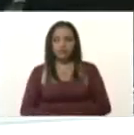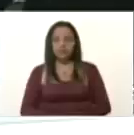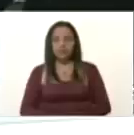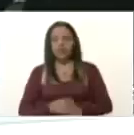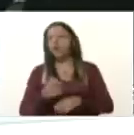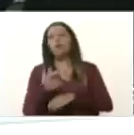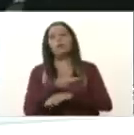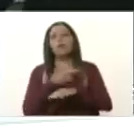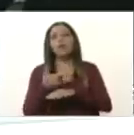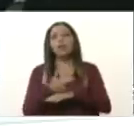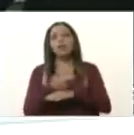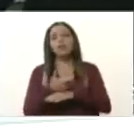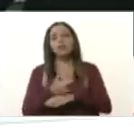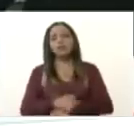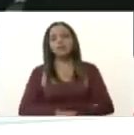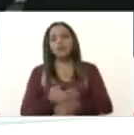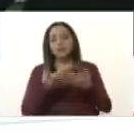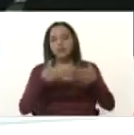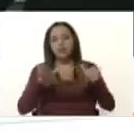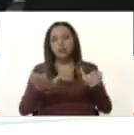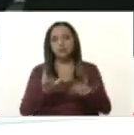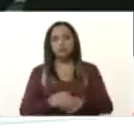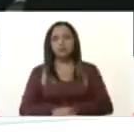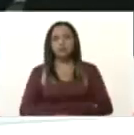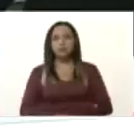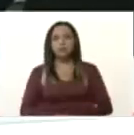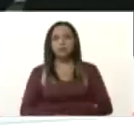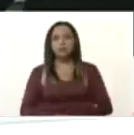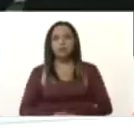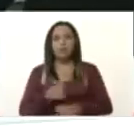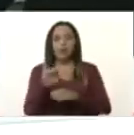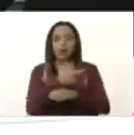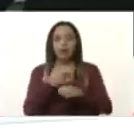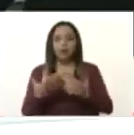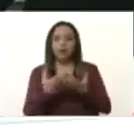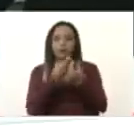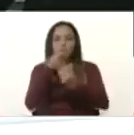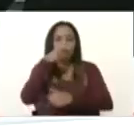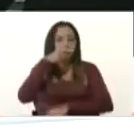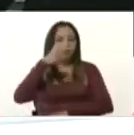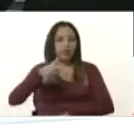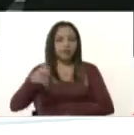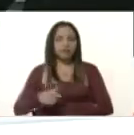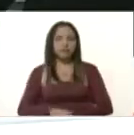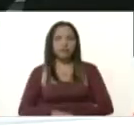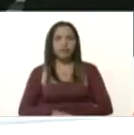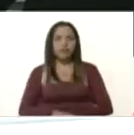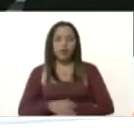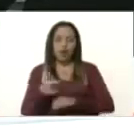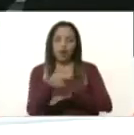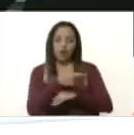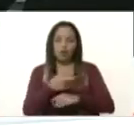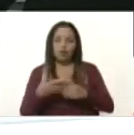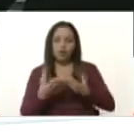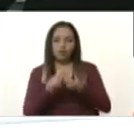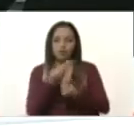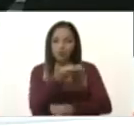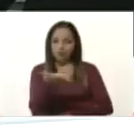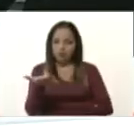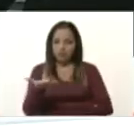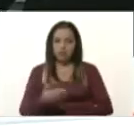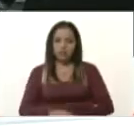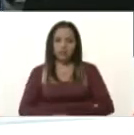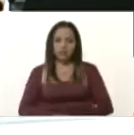Gobierno de puertas abiertas. Gobierno junto al pueblo. Gobierno junto a ustedes.